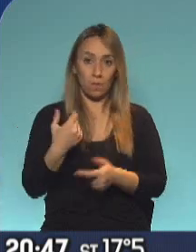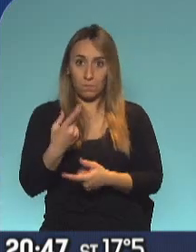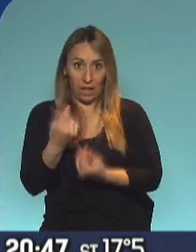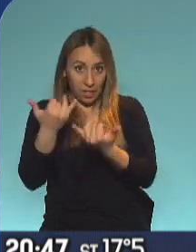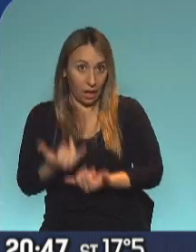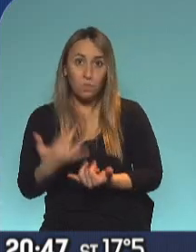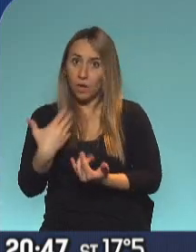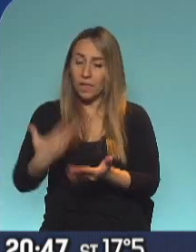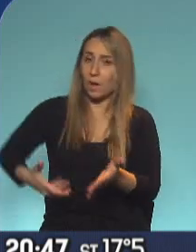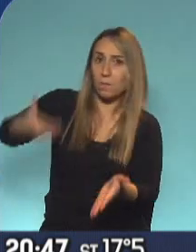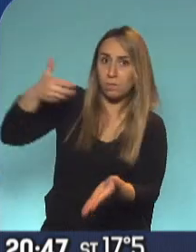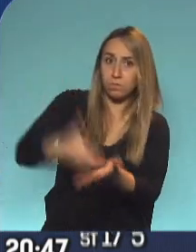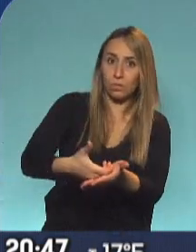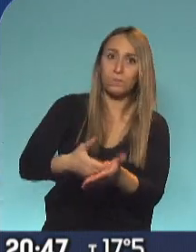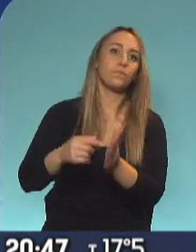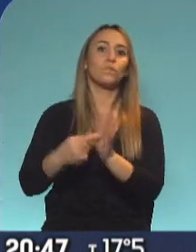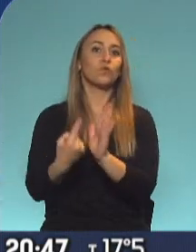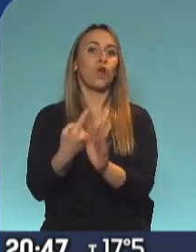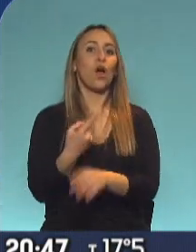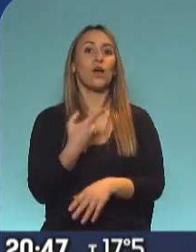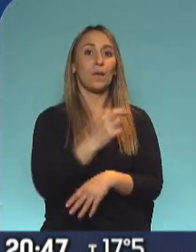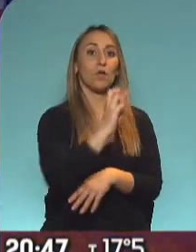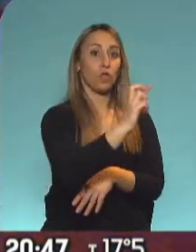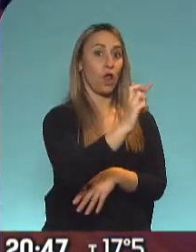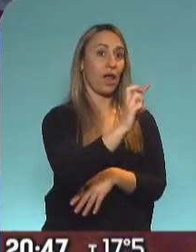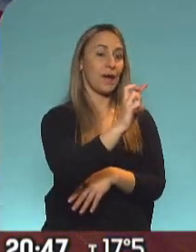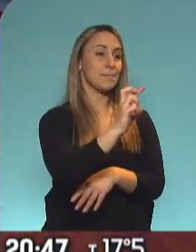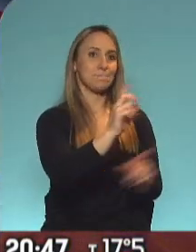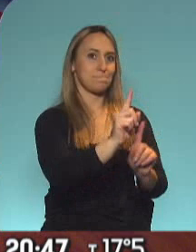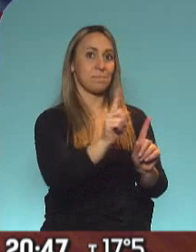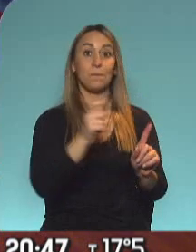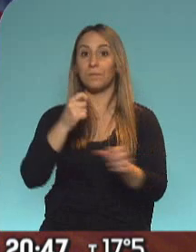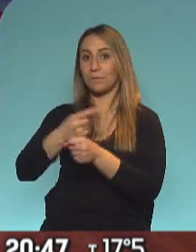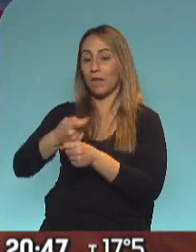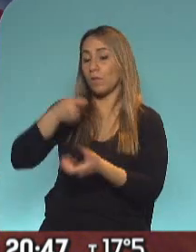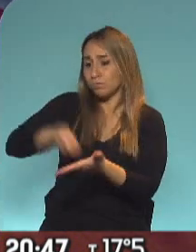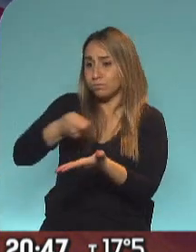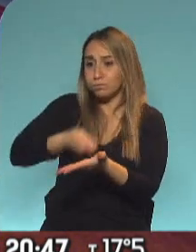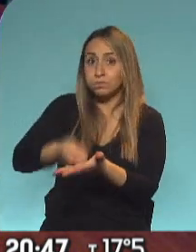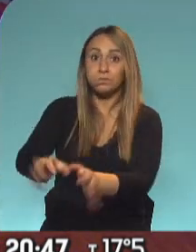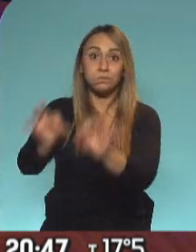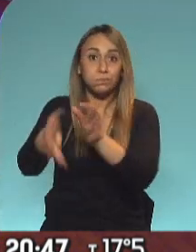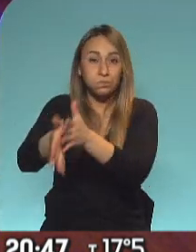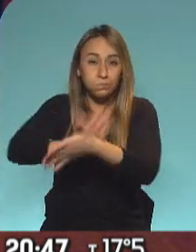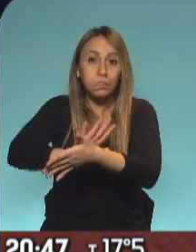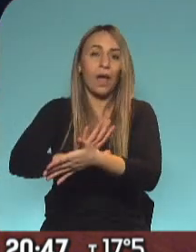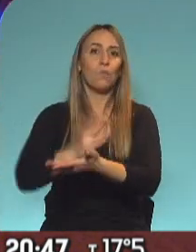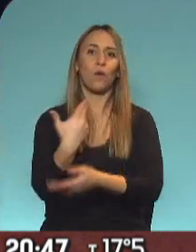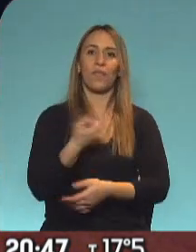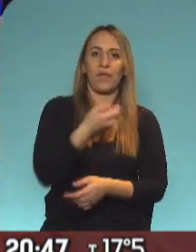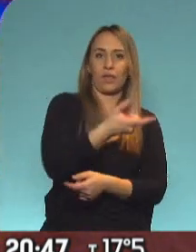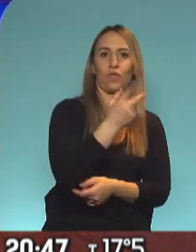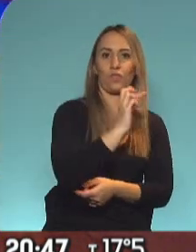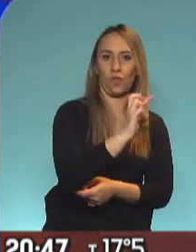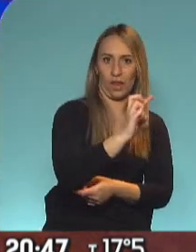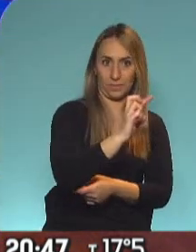el dinero. Exactamente. Lo que no podés hacer es comprar dólares y todavía no lo terminaste de pagar. Claro, hasta que lo termines de pagar, no podés comprar dólares. Una vez que lo terminaste de pagar, ya sea respetando